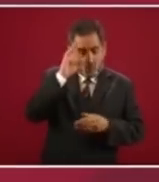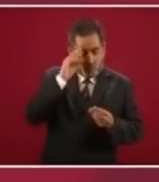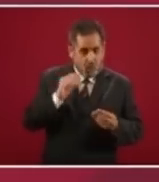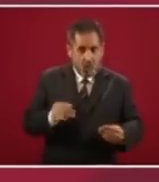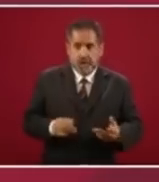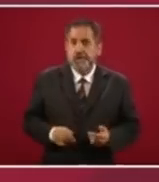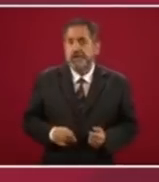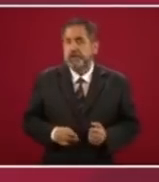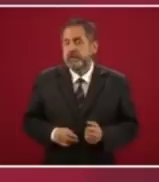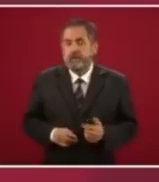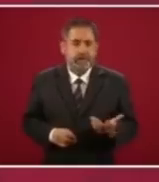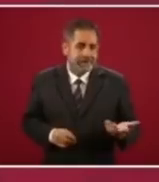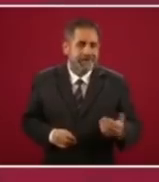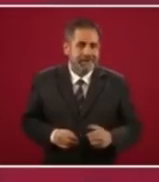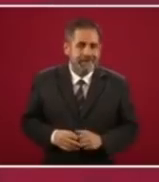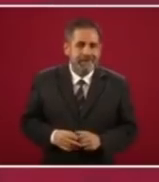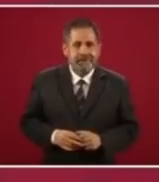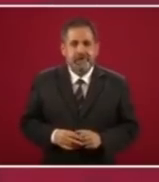Entonces,